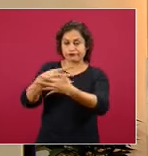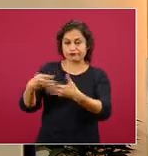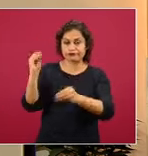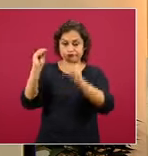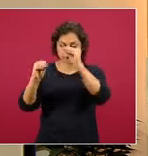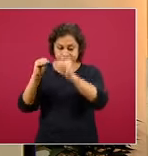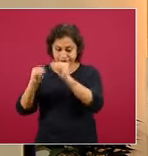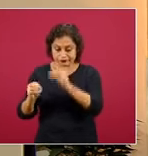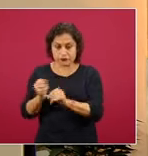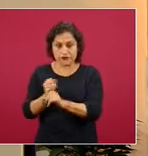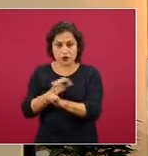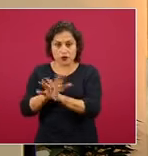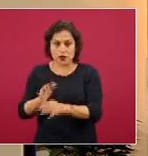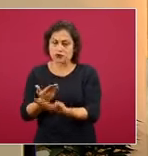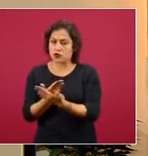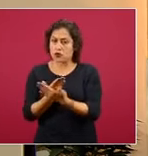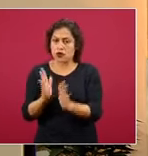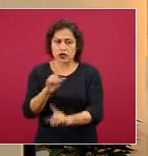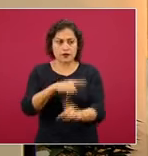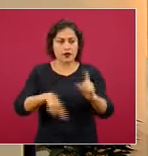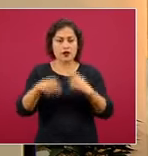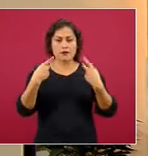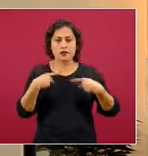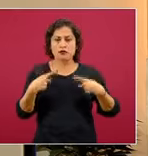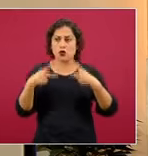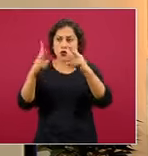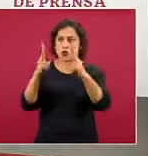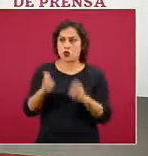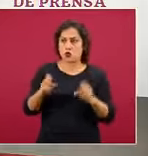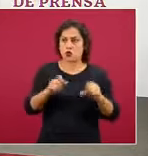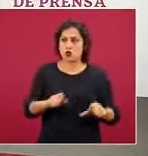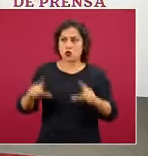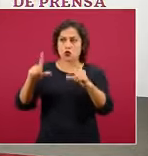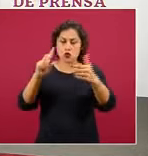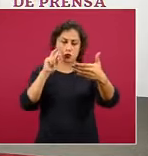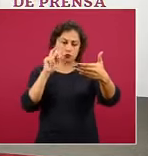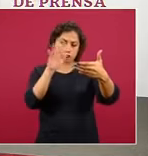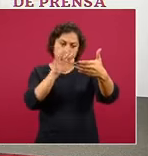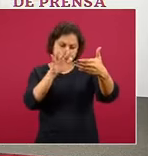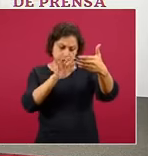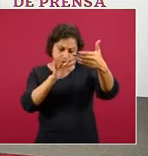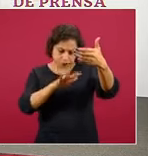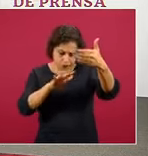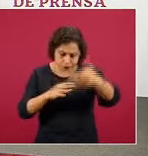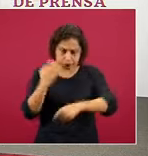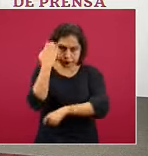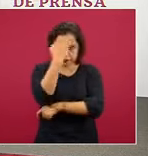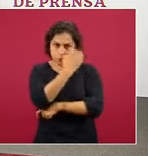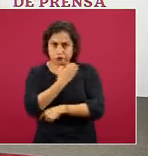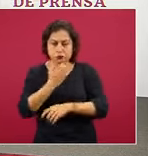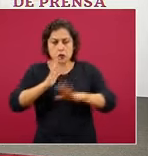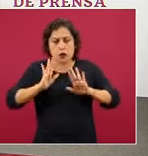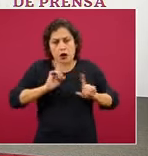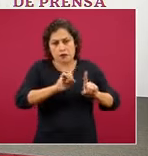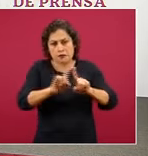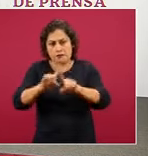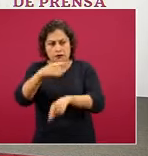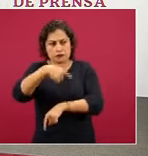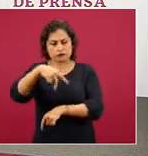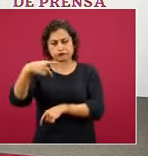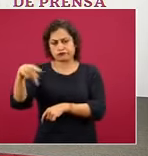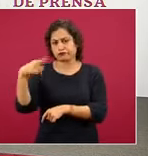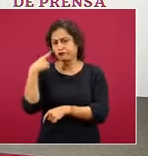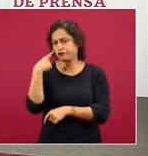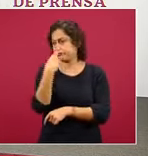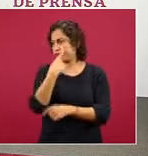que también cualquier persona pueda bajarla, analizarla de acuerdo a los diferentes métodos o formatos